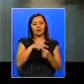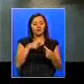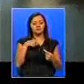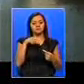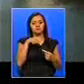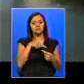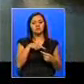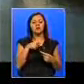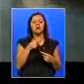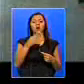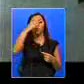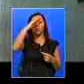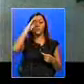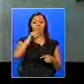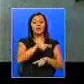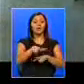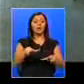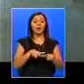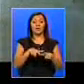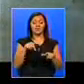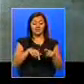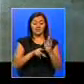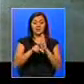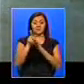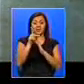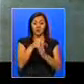esta zona económica de desarrollo, que tiene unas condiciones